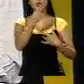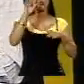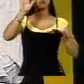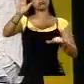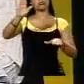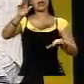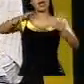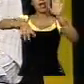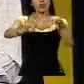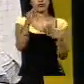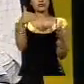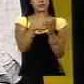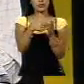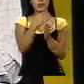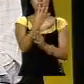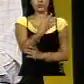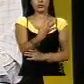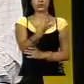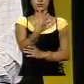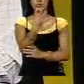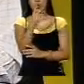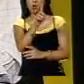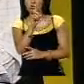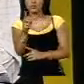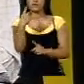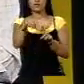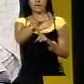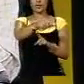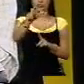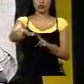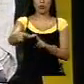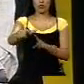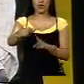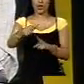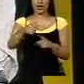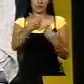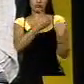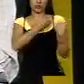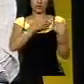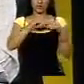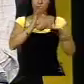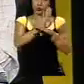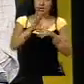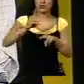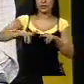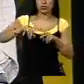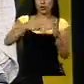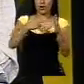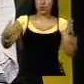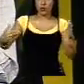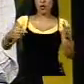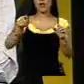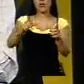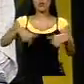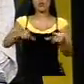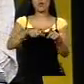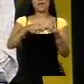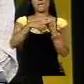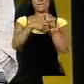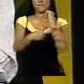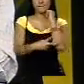de 14.511 recreadores y recreadoras en el Parque Ali Primera y Generalísimo Francisco de Miranda, ubicado en el Distrito